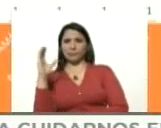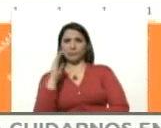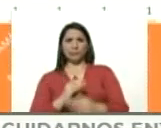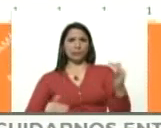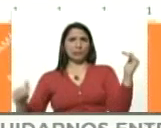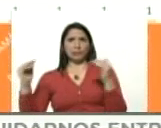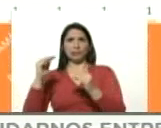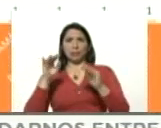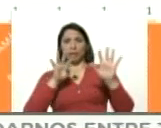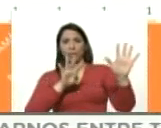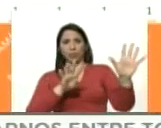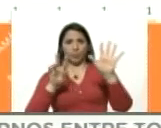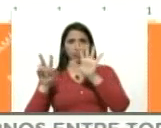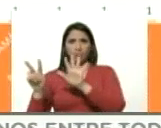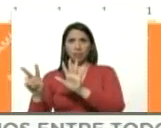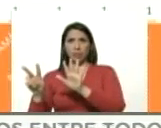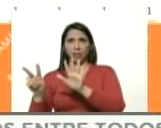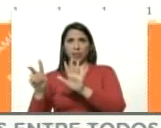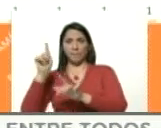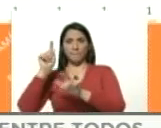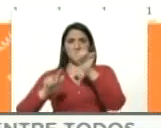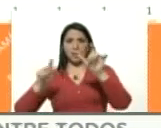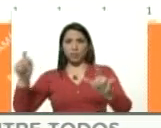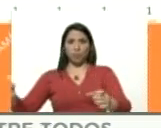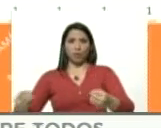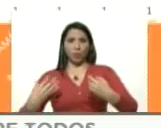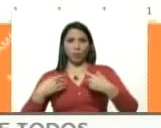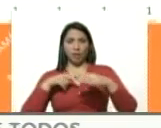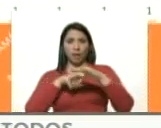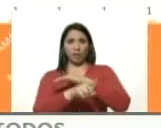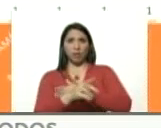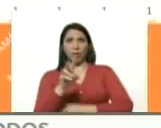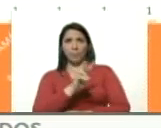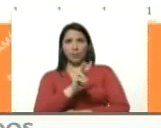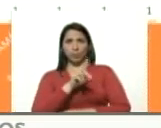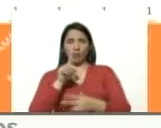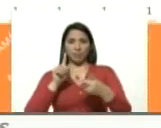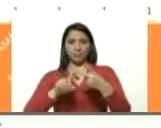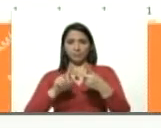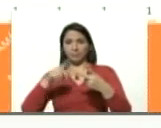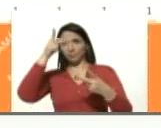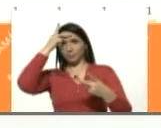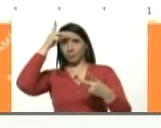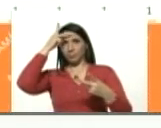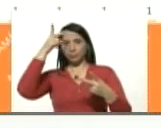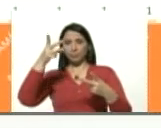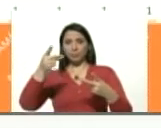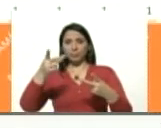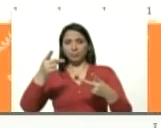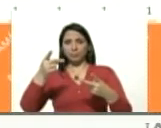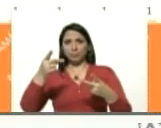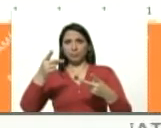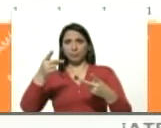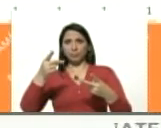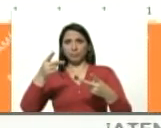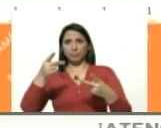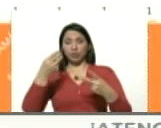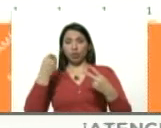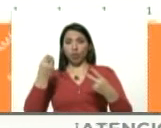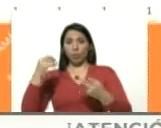con 97 personas contagiadas, Perú ya se ubica en el segundo lugar como